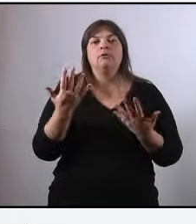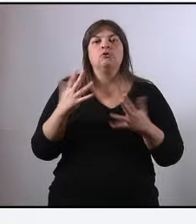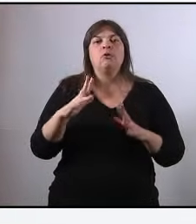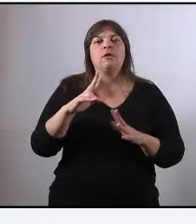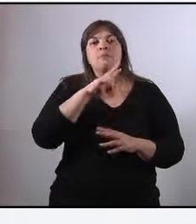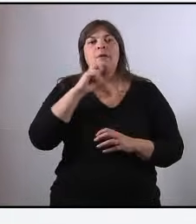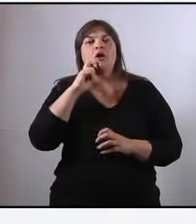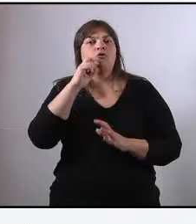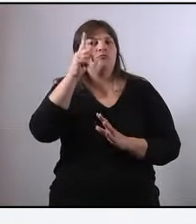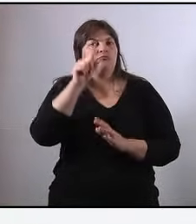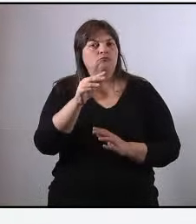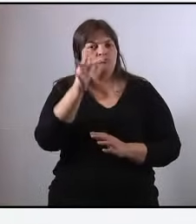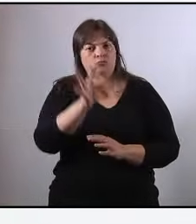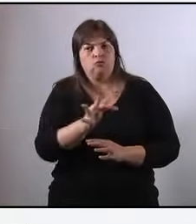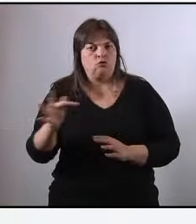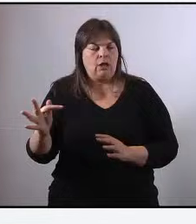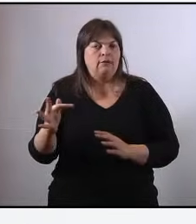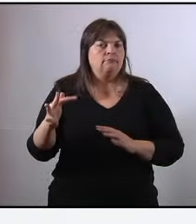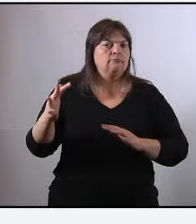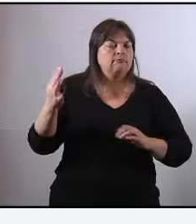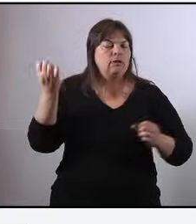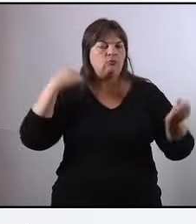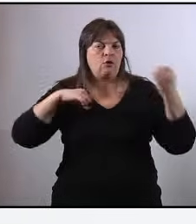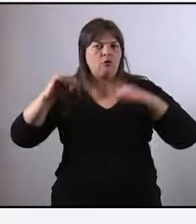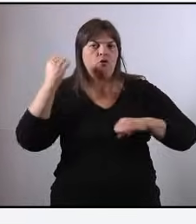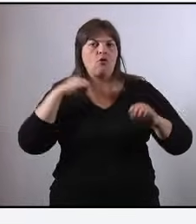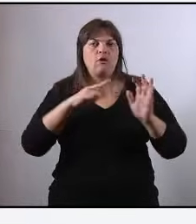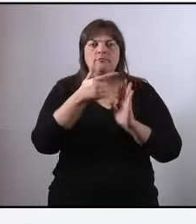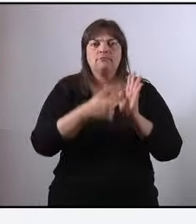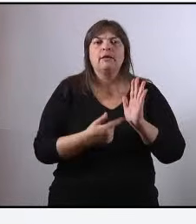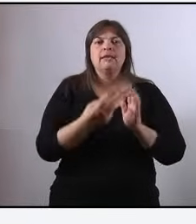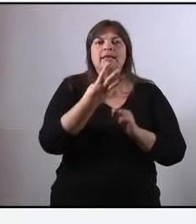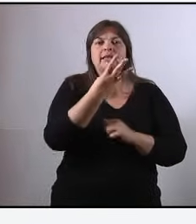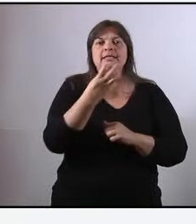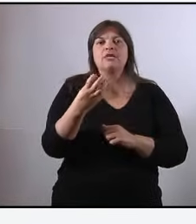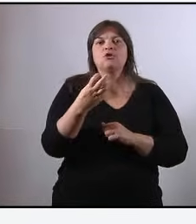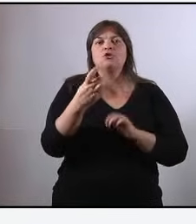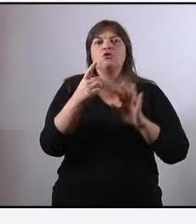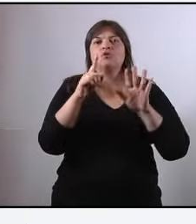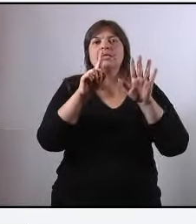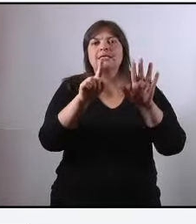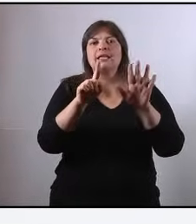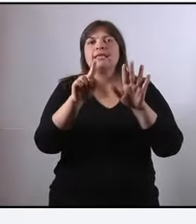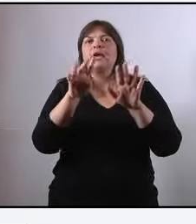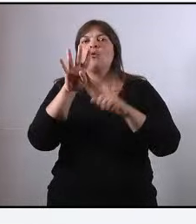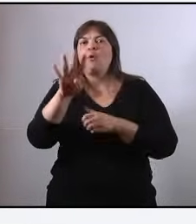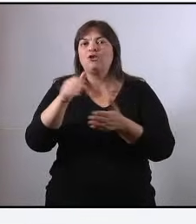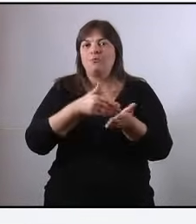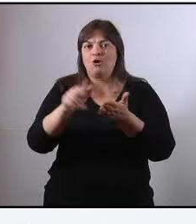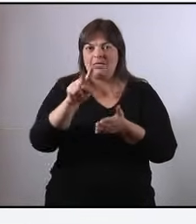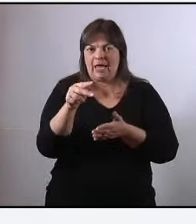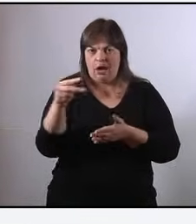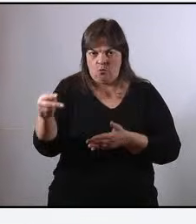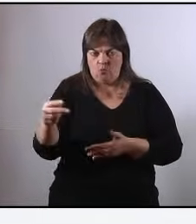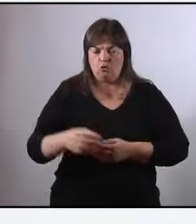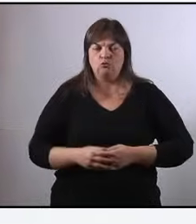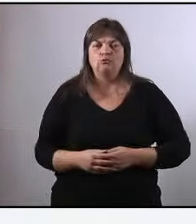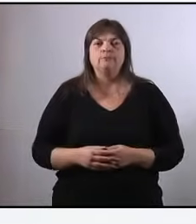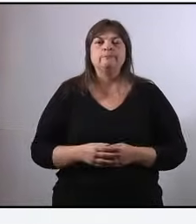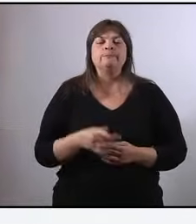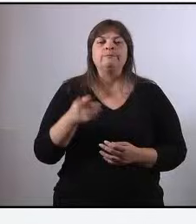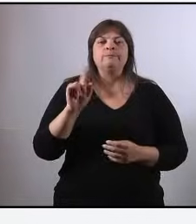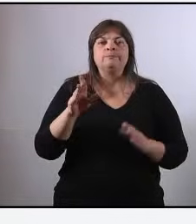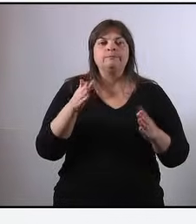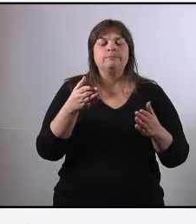de las actuaciones recogidas en el plan es de 364 millones de euros y se va